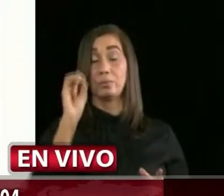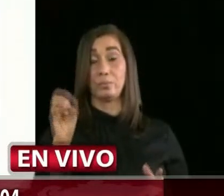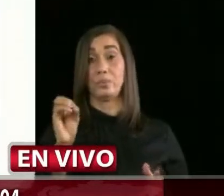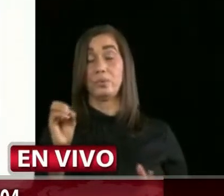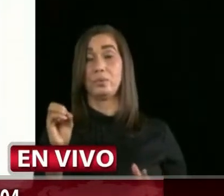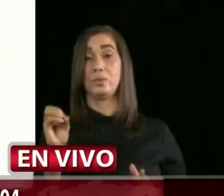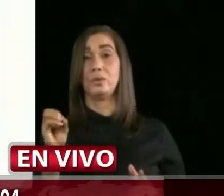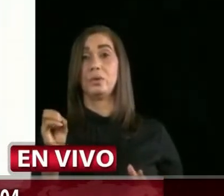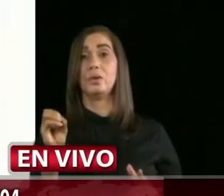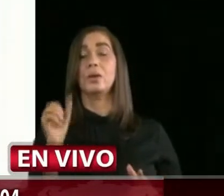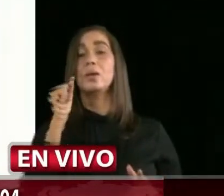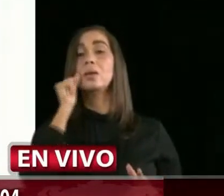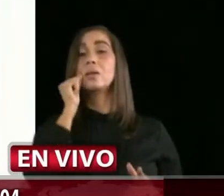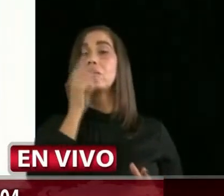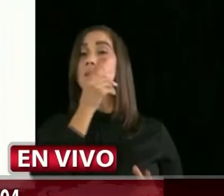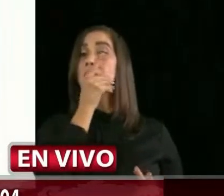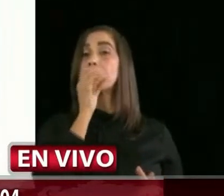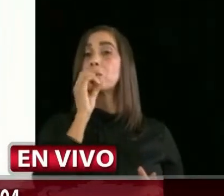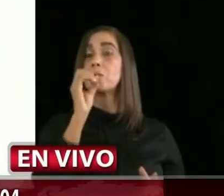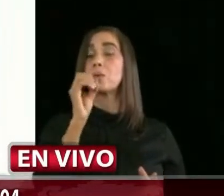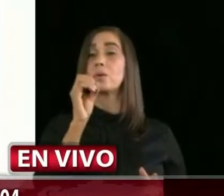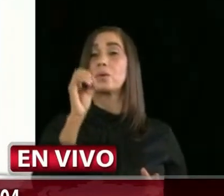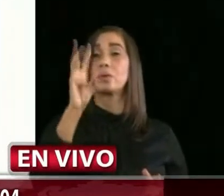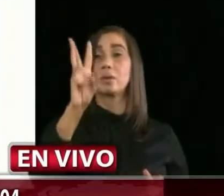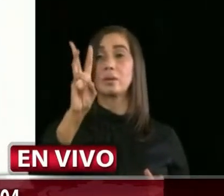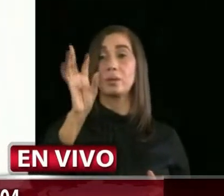12.62%. Santo Domingo Este,